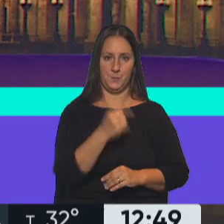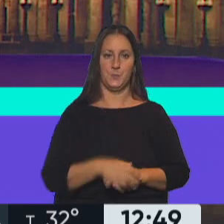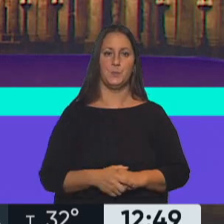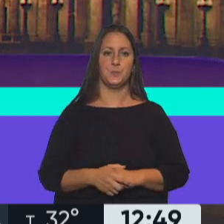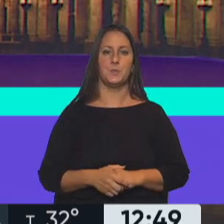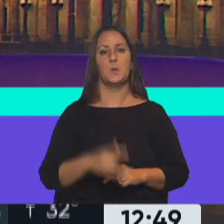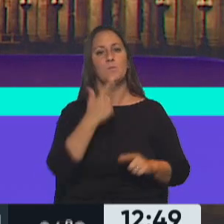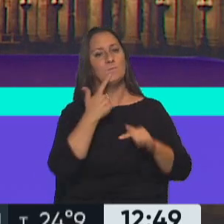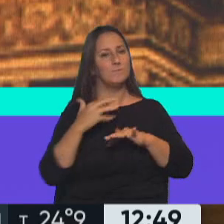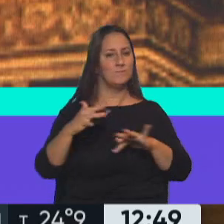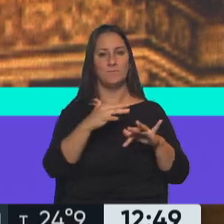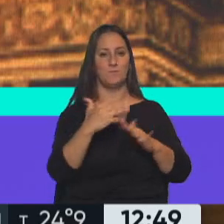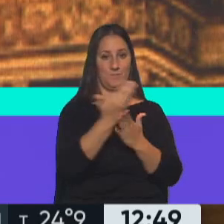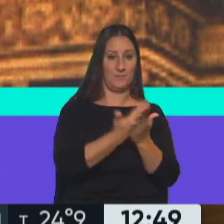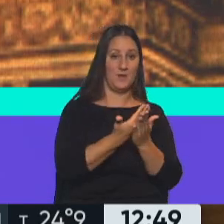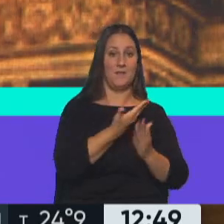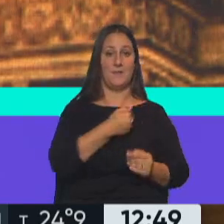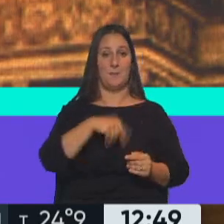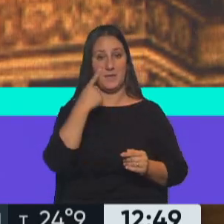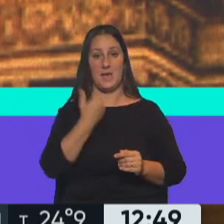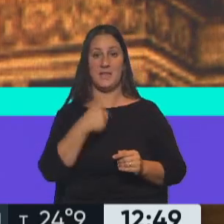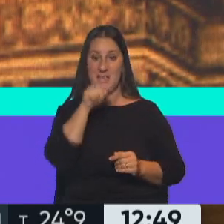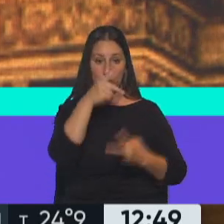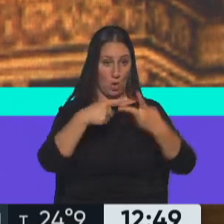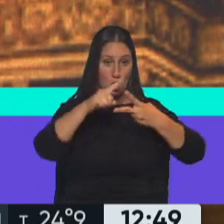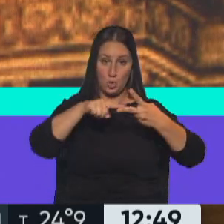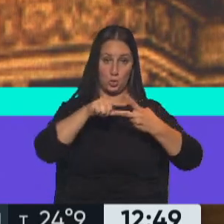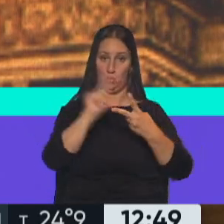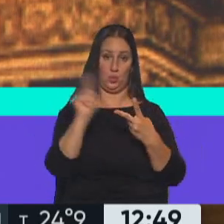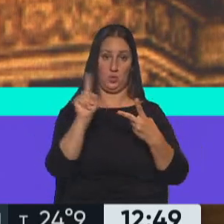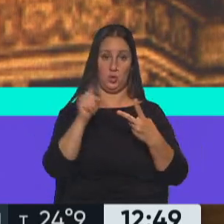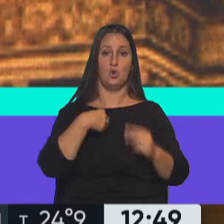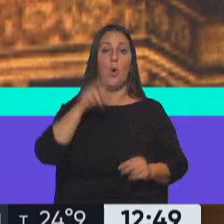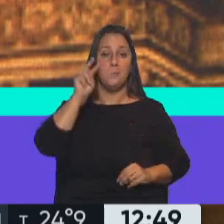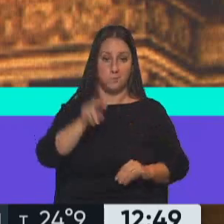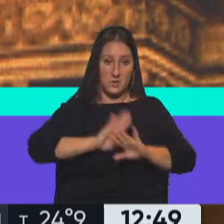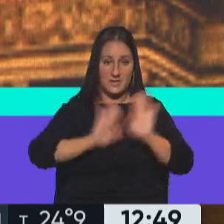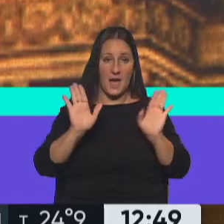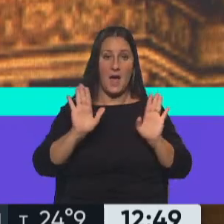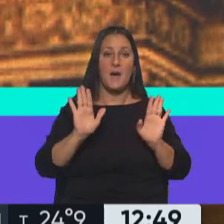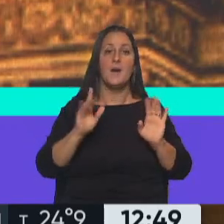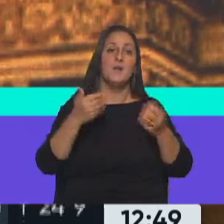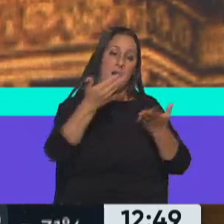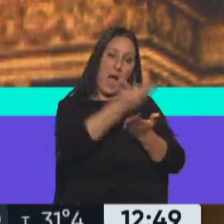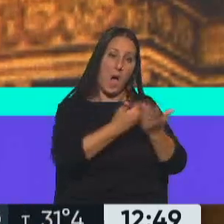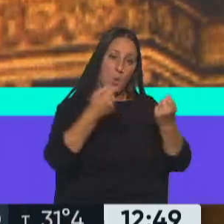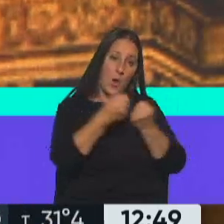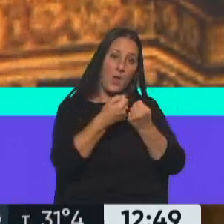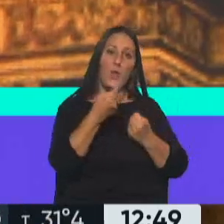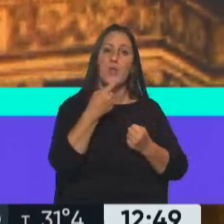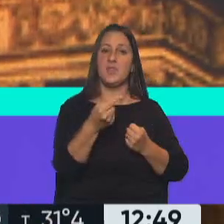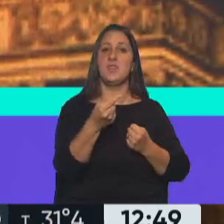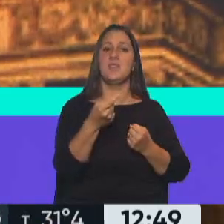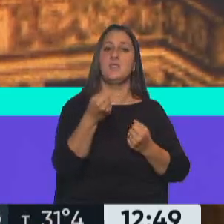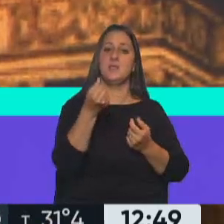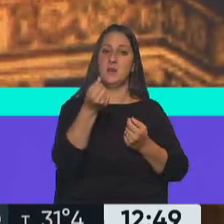que ha circulado entre el Fondo Monetario Internacional y la Argentina no son estos. Yo lo que he visto es que el supuesto del acuerdo es que hay que llevar la